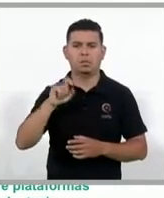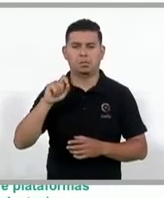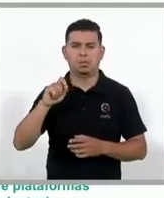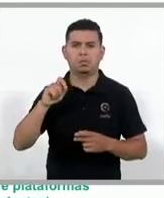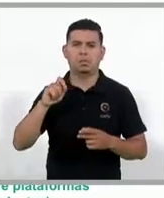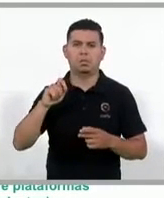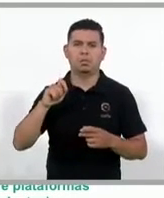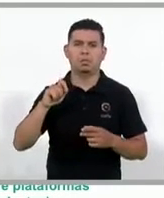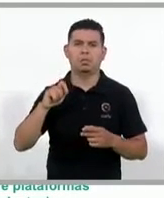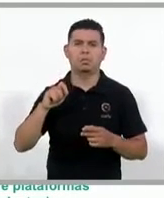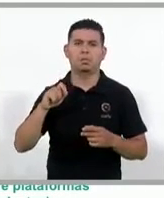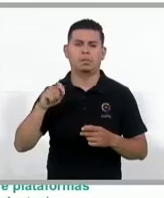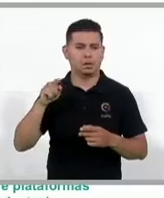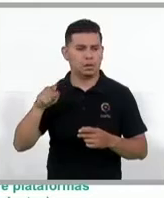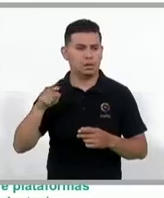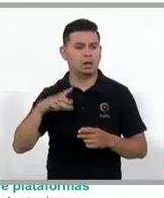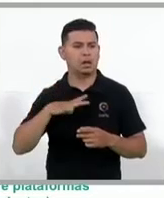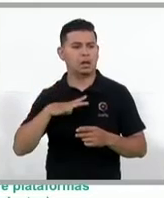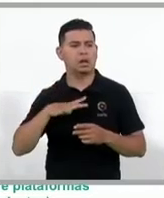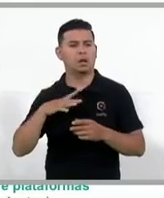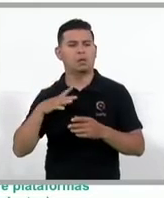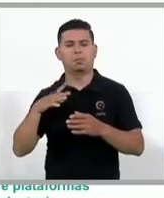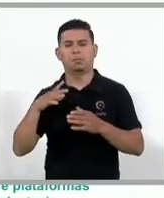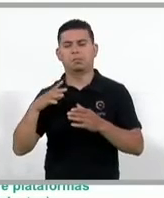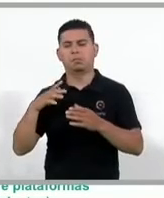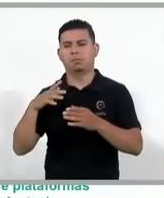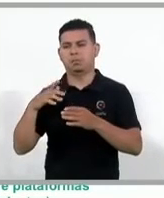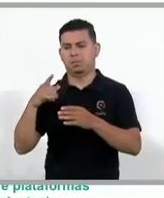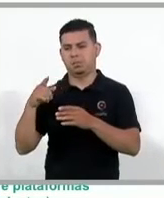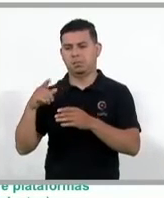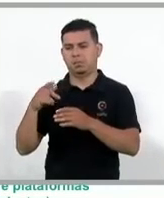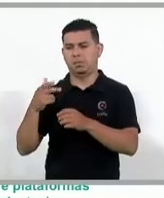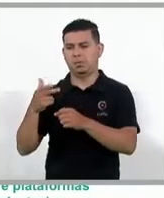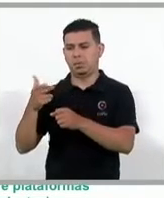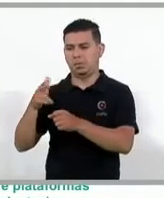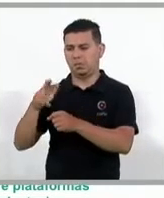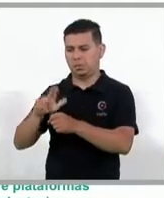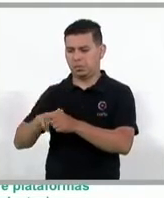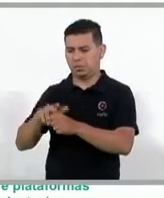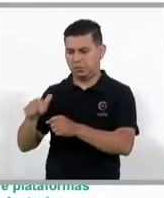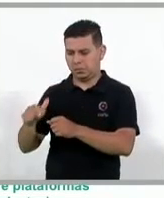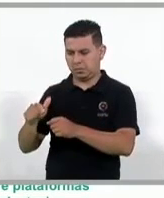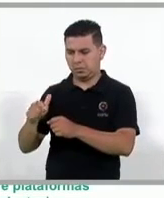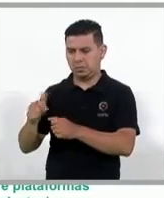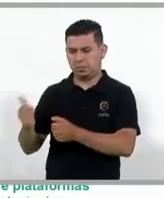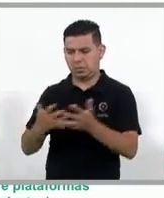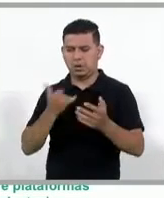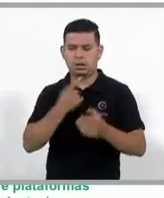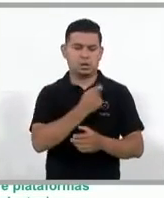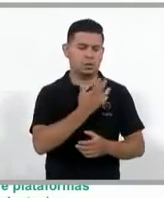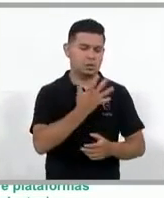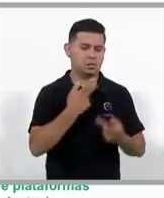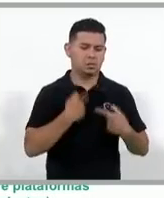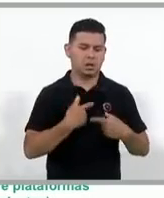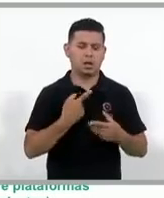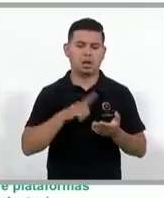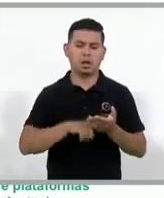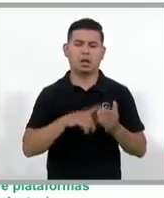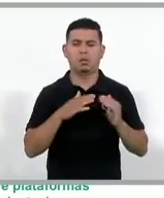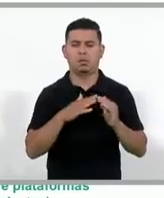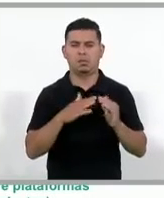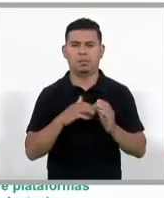han reportado hospitalizados y 105 con manejo ambulatorio con respecto a la institución de